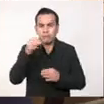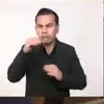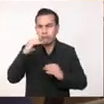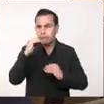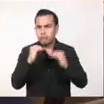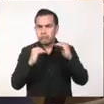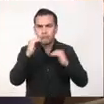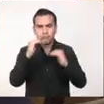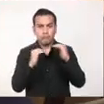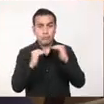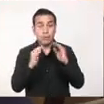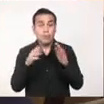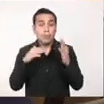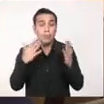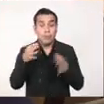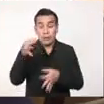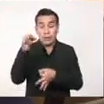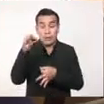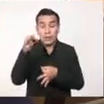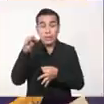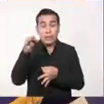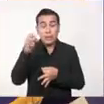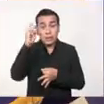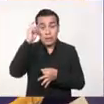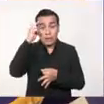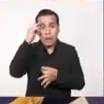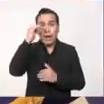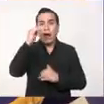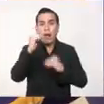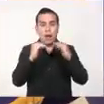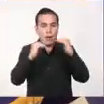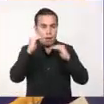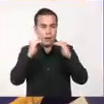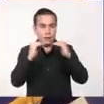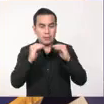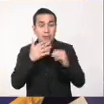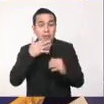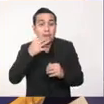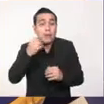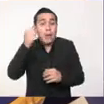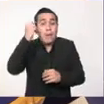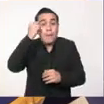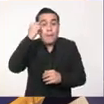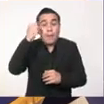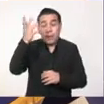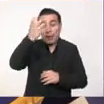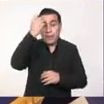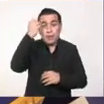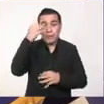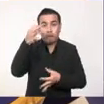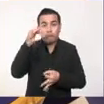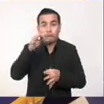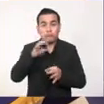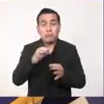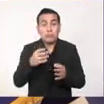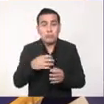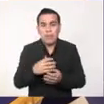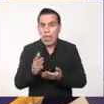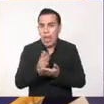ajustar, porque si no la encuesta sale mal. Y por eso es que ellos pensaban que iban a ganar las elecciones y no